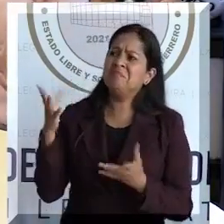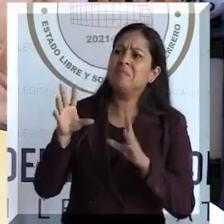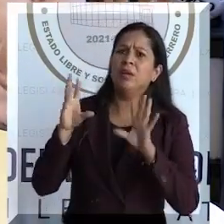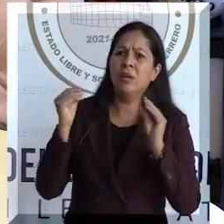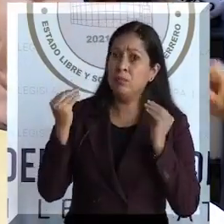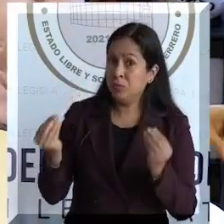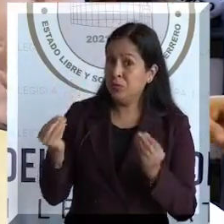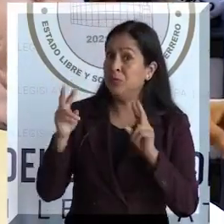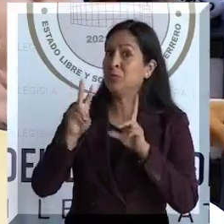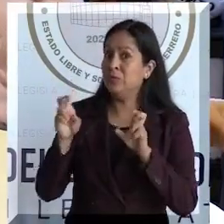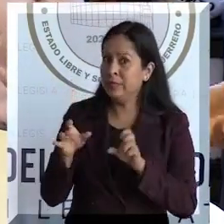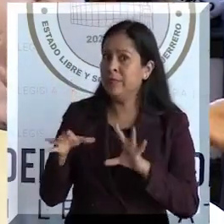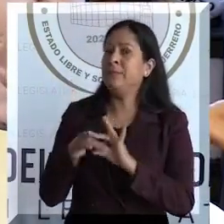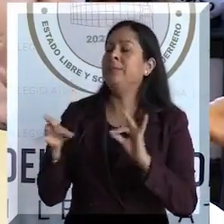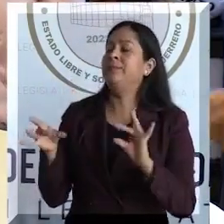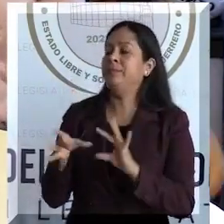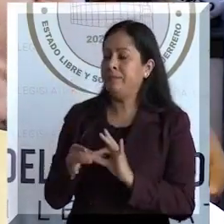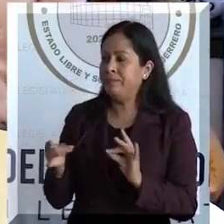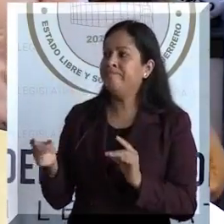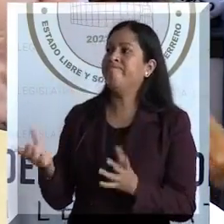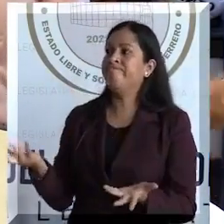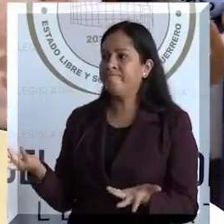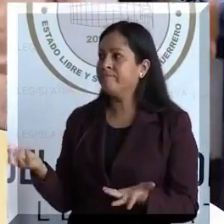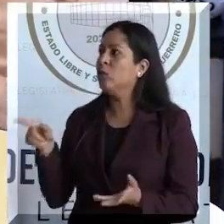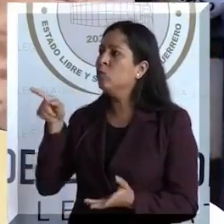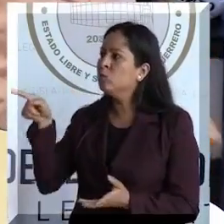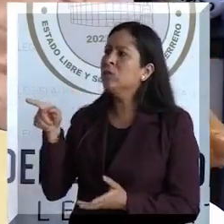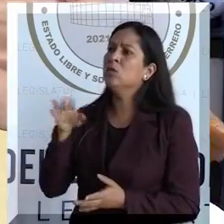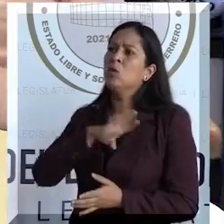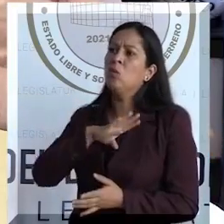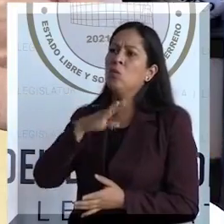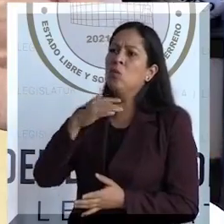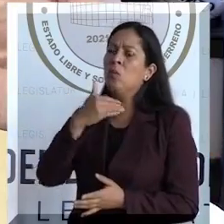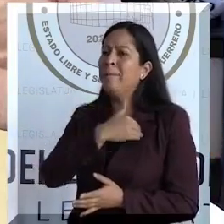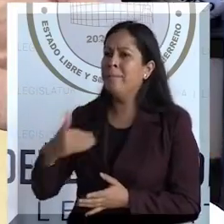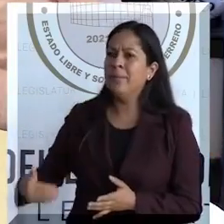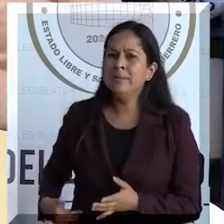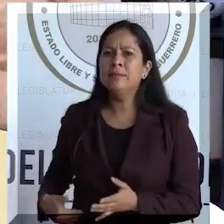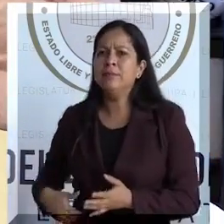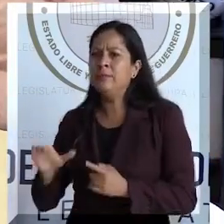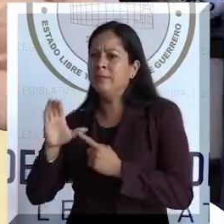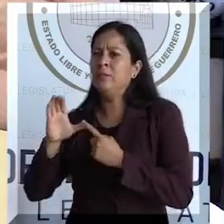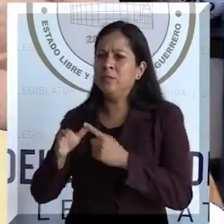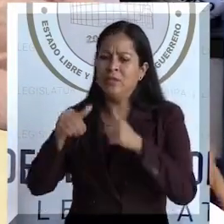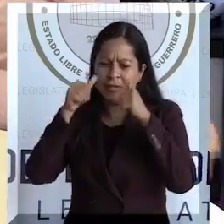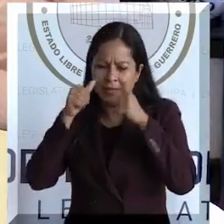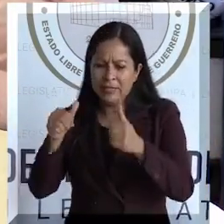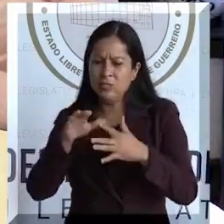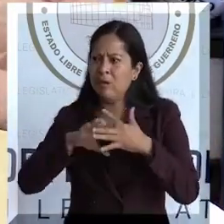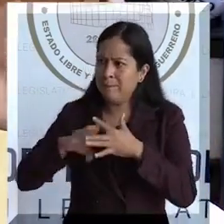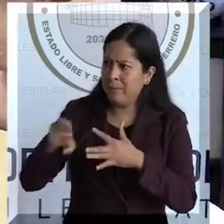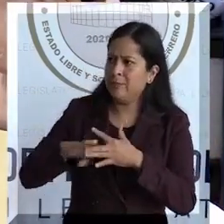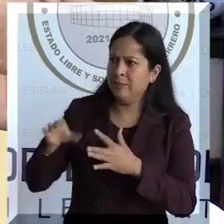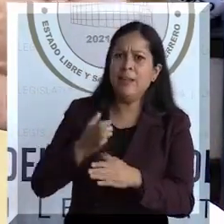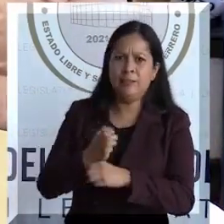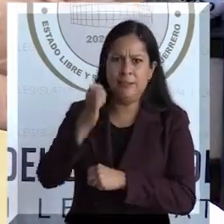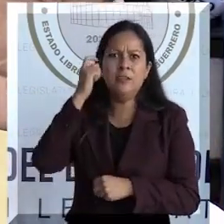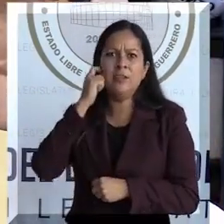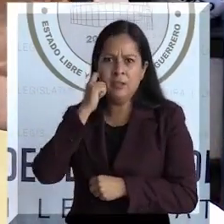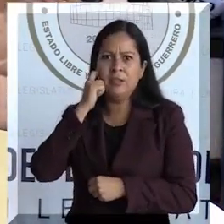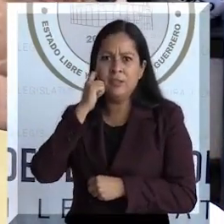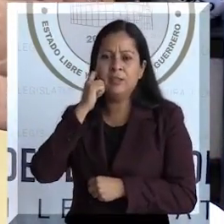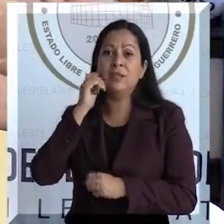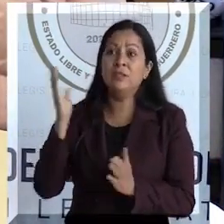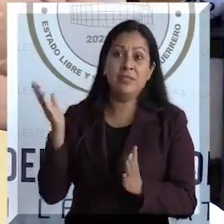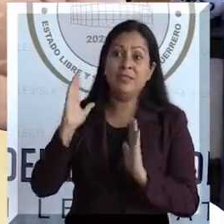pues hay muchos temas que hablar. Usted como presidente de la Comisión de Atención a Migrantes en el Congreso del Estado de Guerrero, pues ha concluido